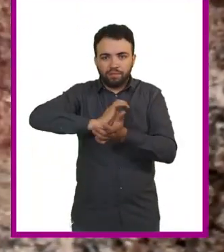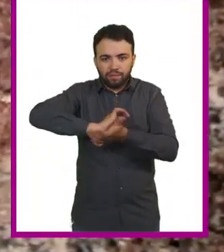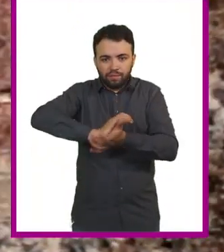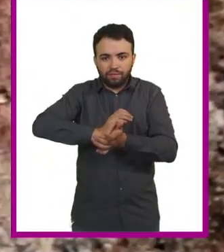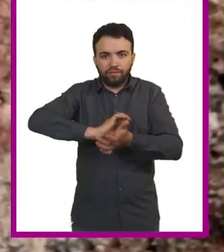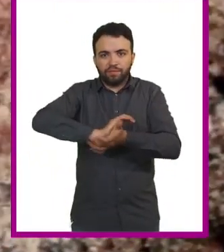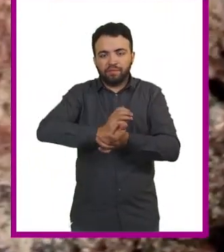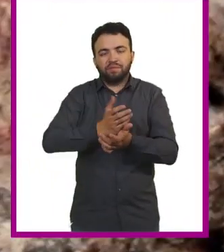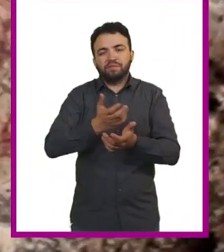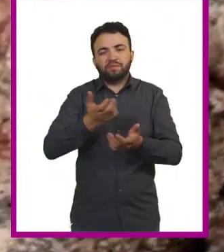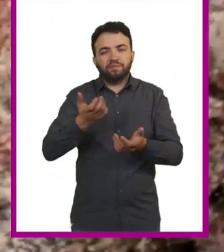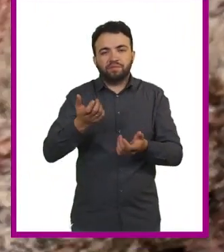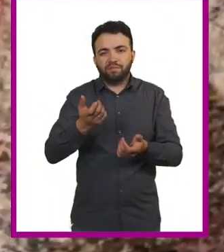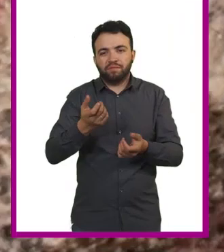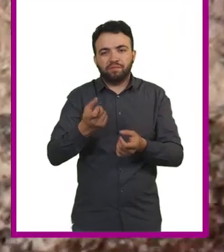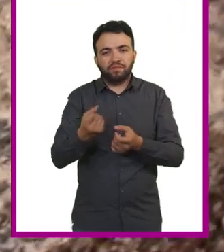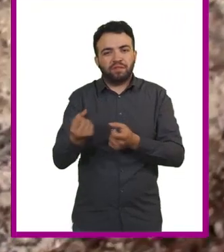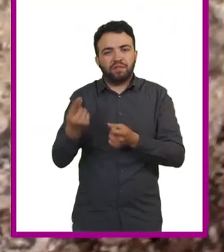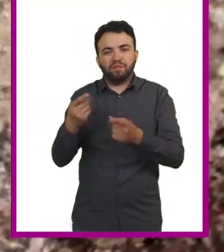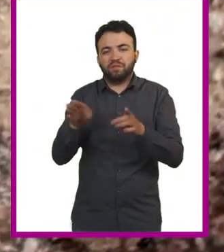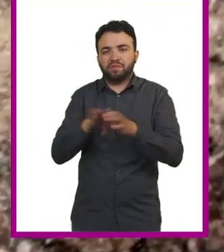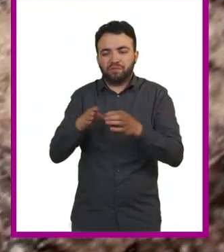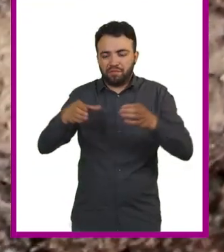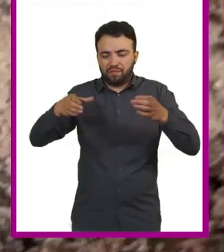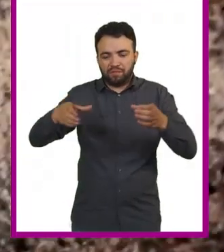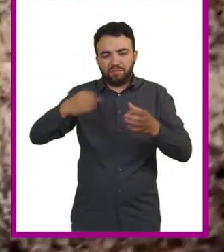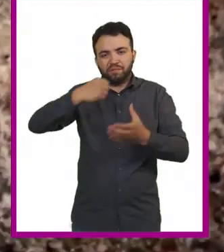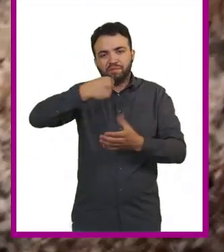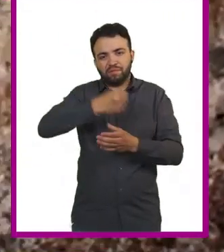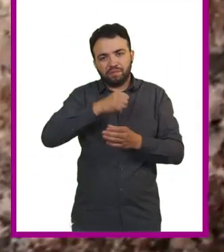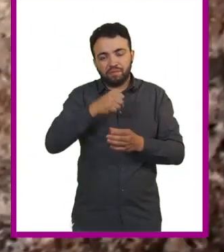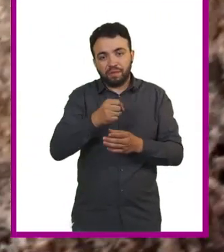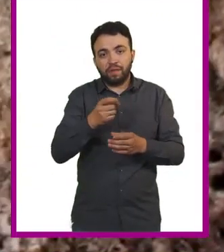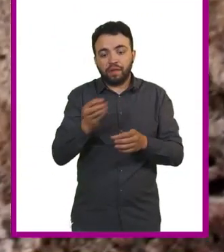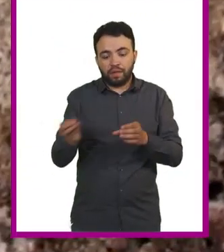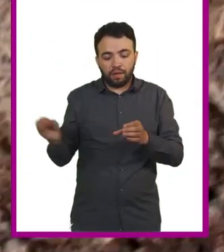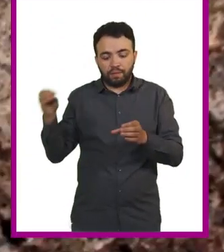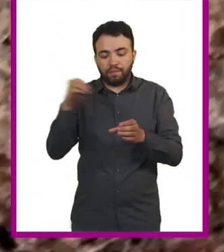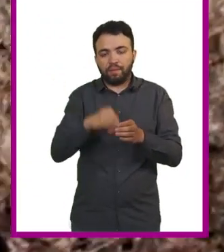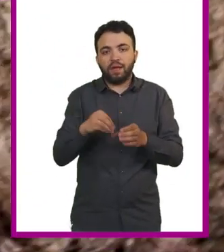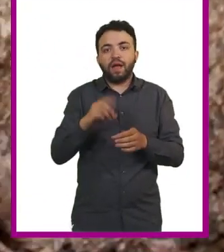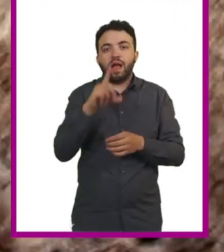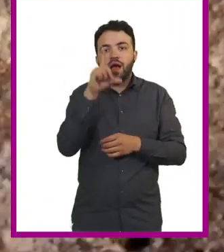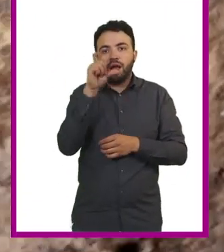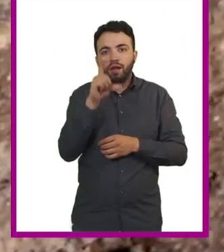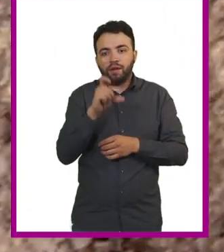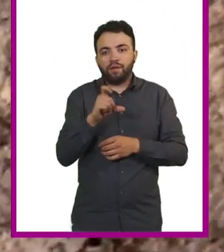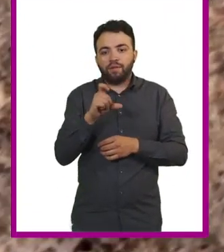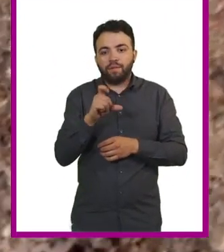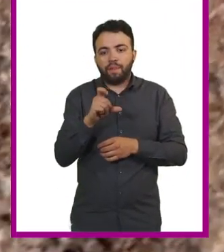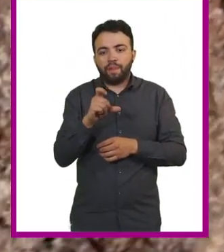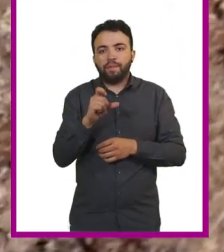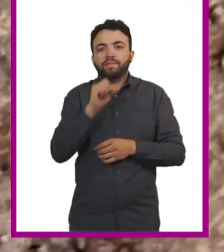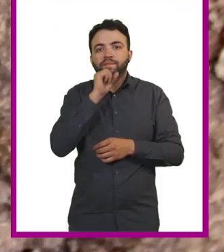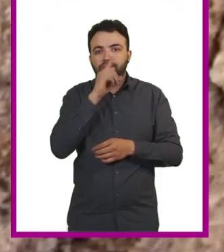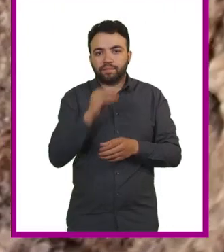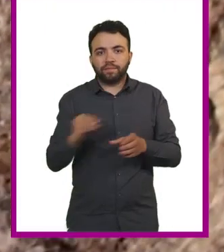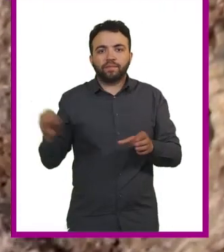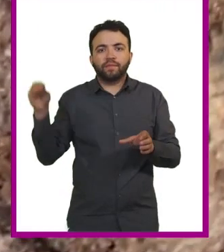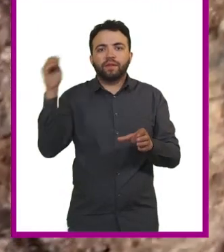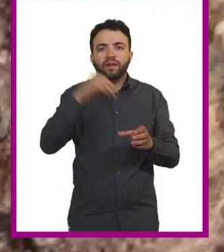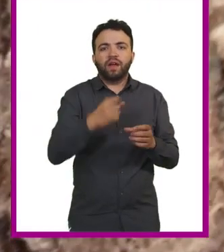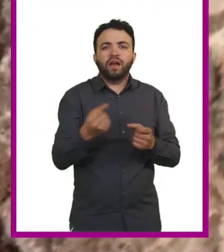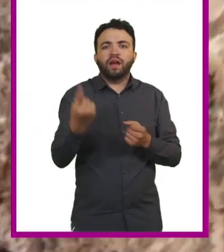metates o algunos morteros, y les agregaban agua, y también les agregaban algún tipo de